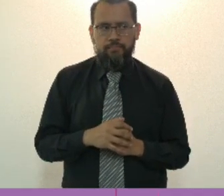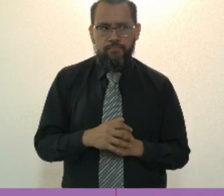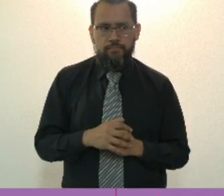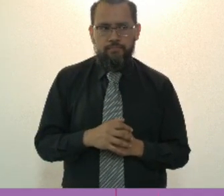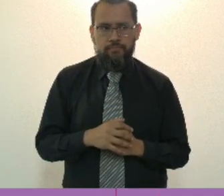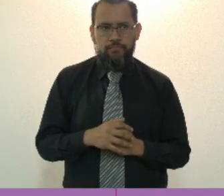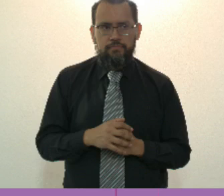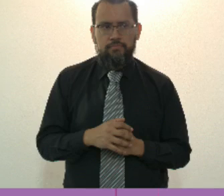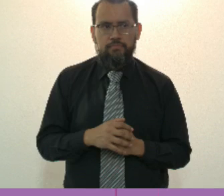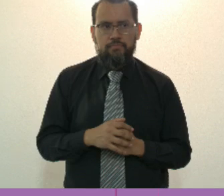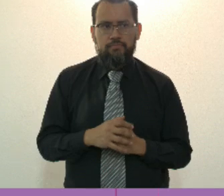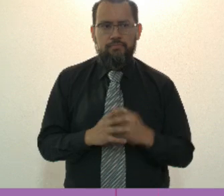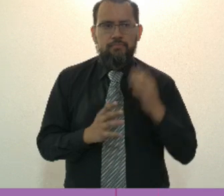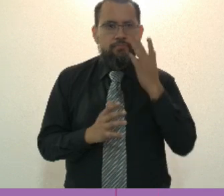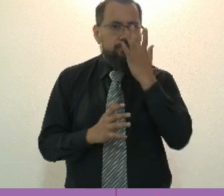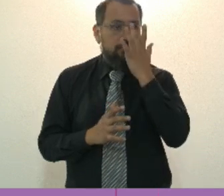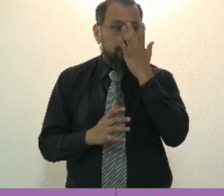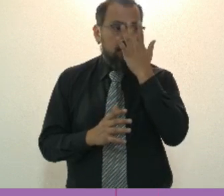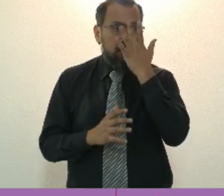conocimientos.